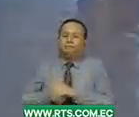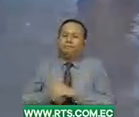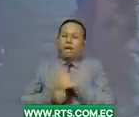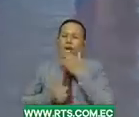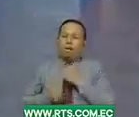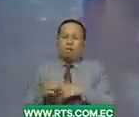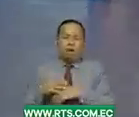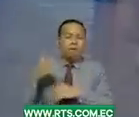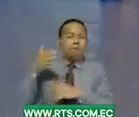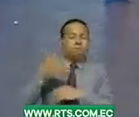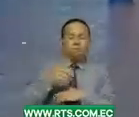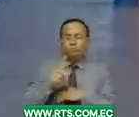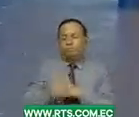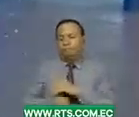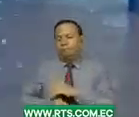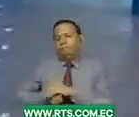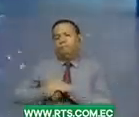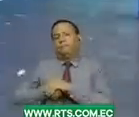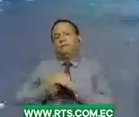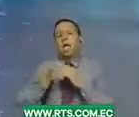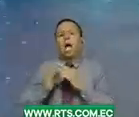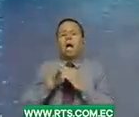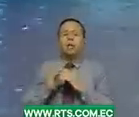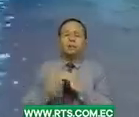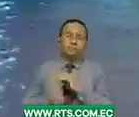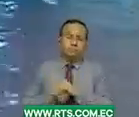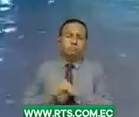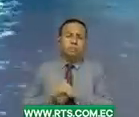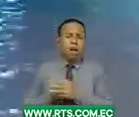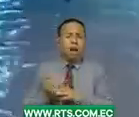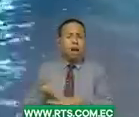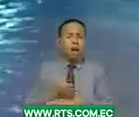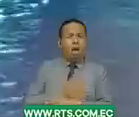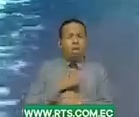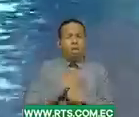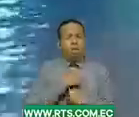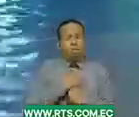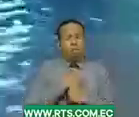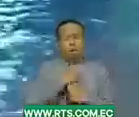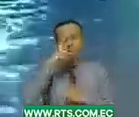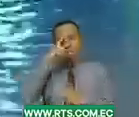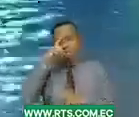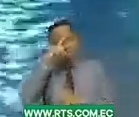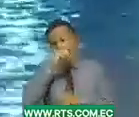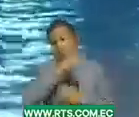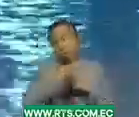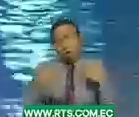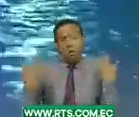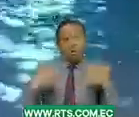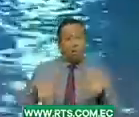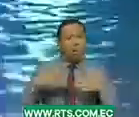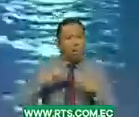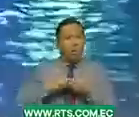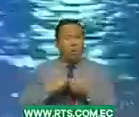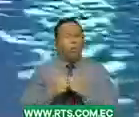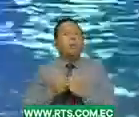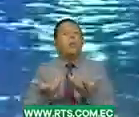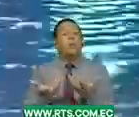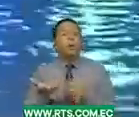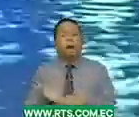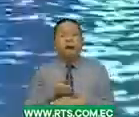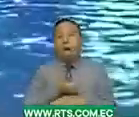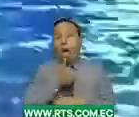de situación, y por ello pues han regresado a sus hogares luego de una jornada bastante complicada por el hecho de que el